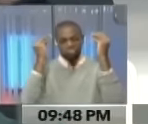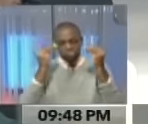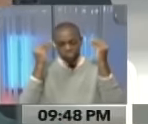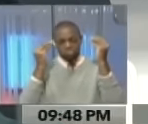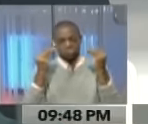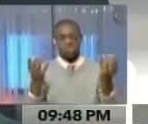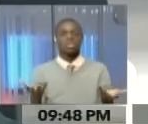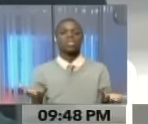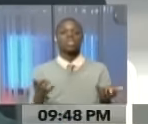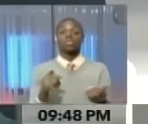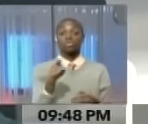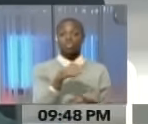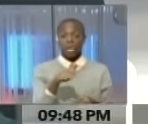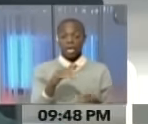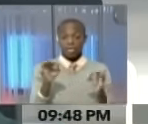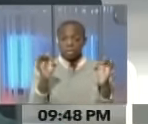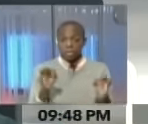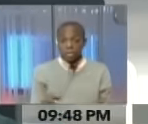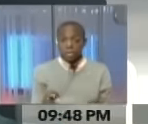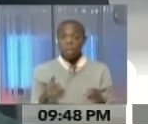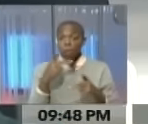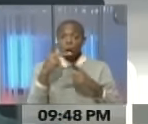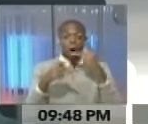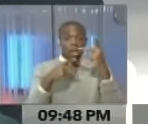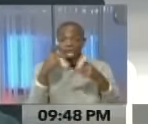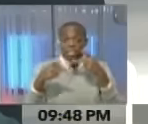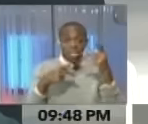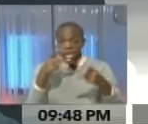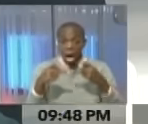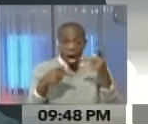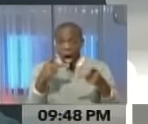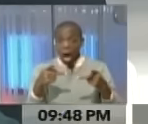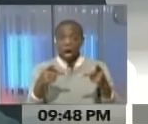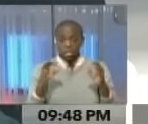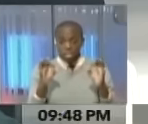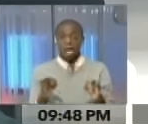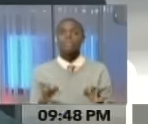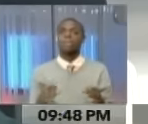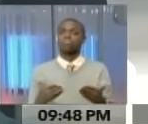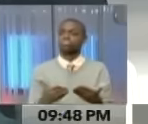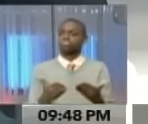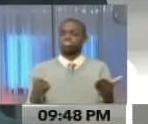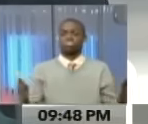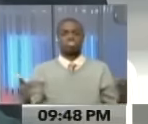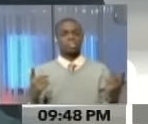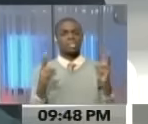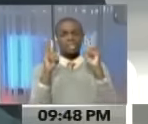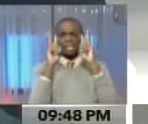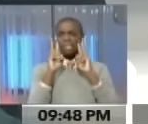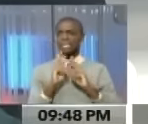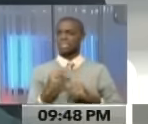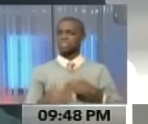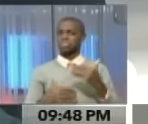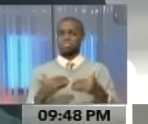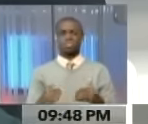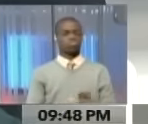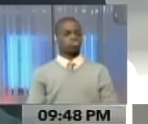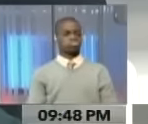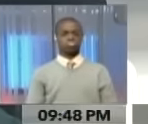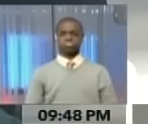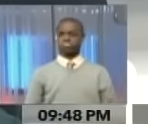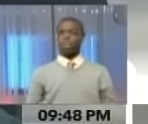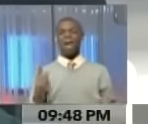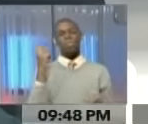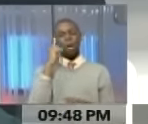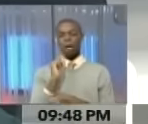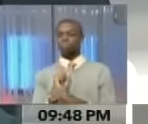participar en política tienen que participar en política eh limpiamente tienen que participar en política fair play como se dice en el béisbol no